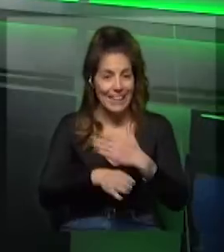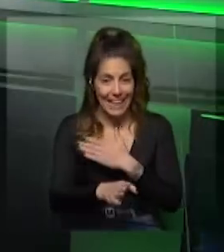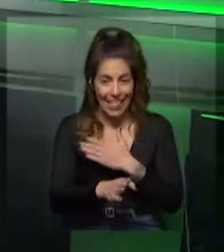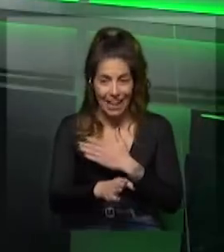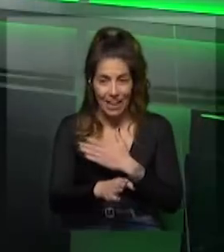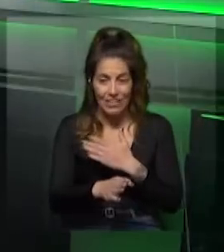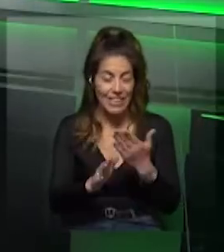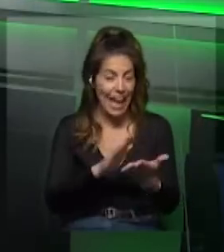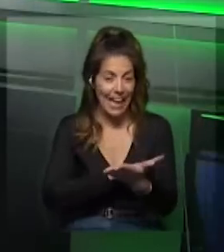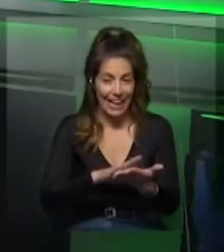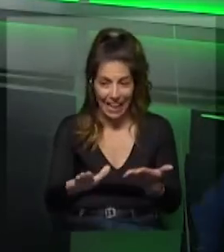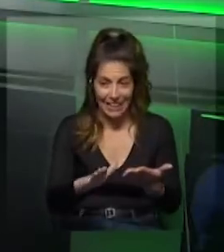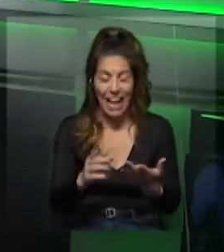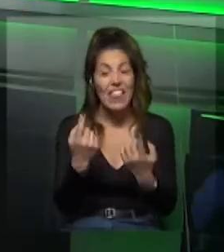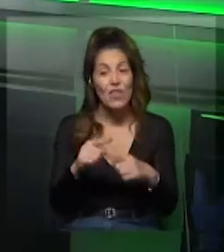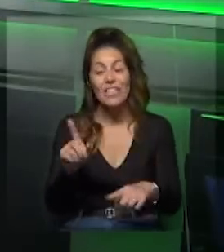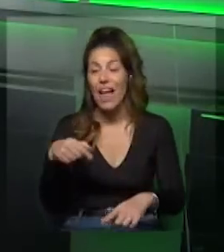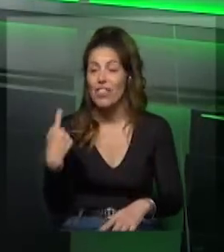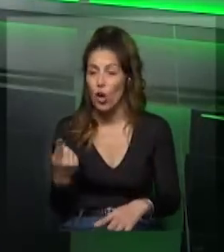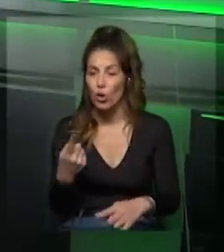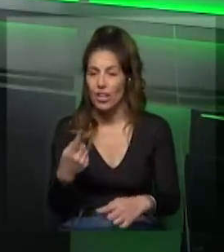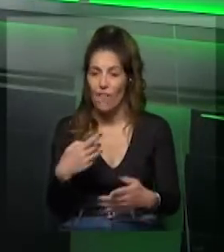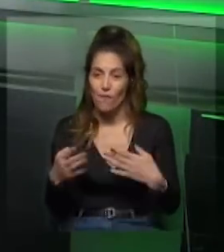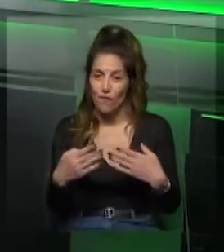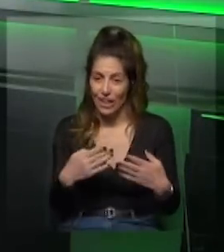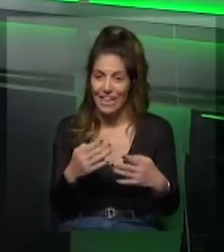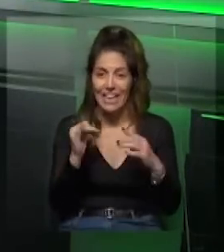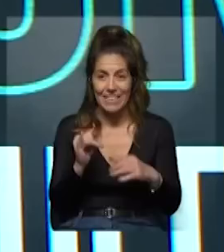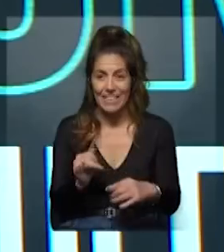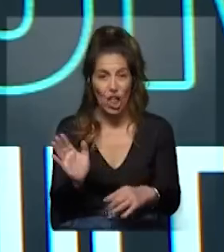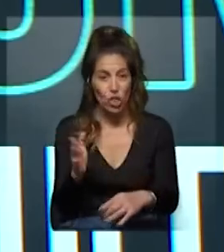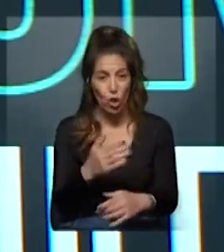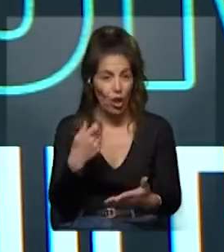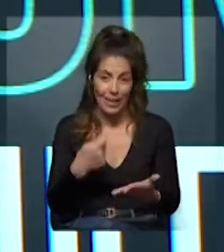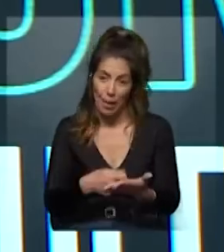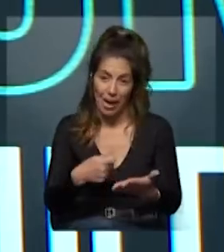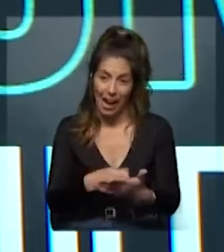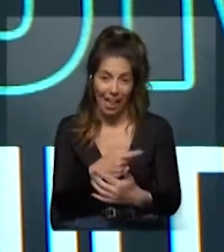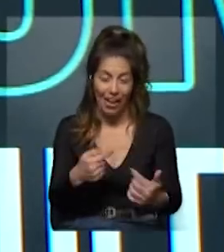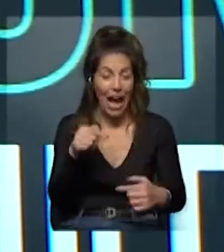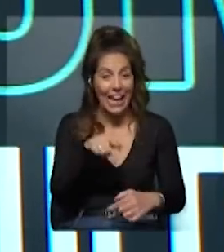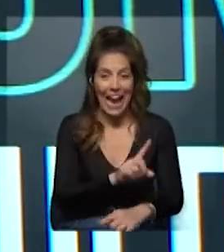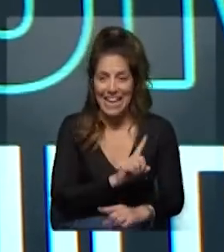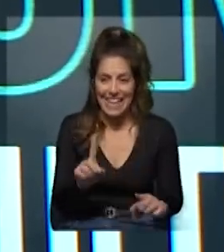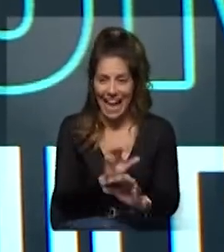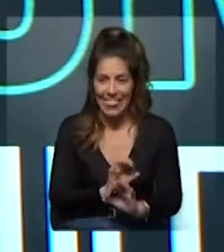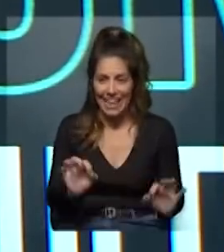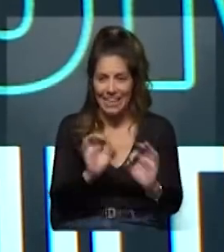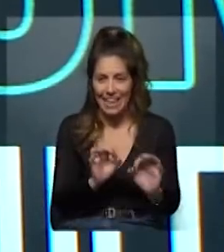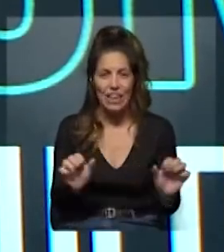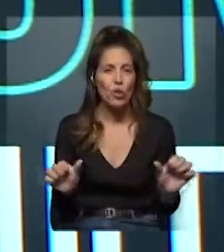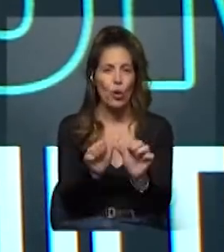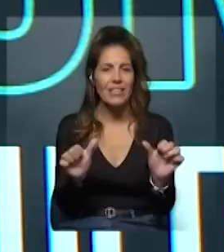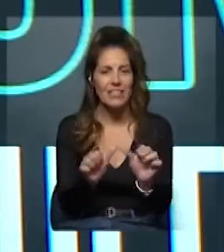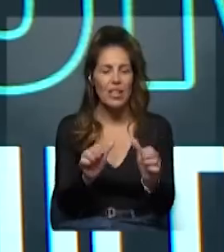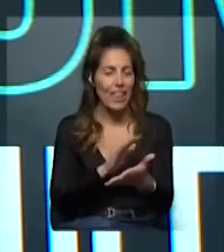costo Así que eso es importante A diferencia de otras por todos lados que todo sale a algún precio acá nada nada nada Ninguna actividad que se realice